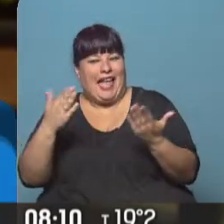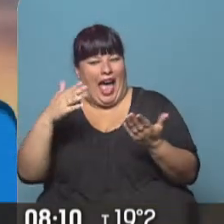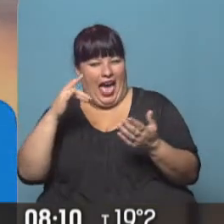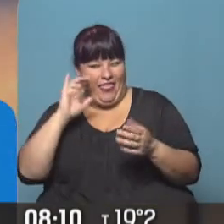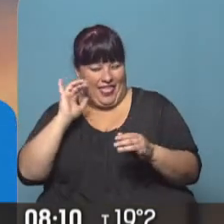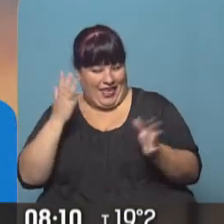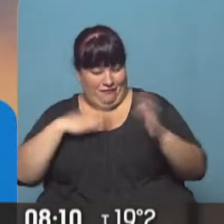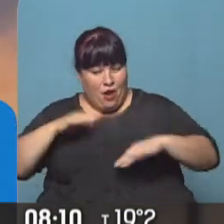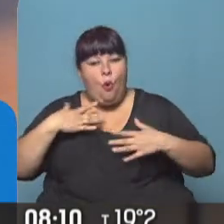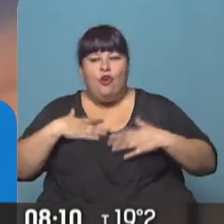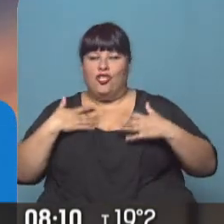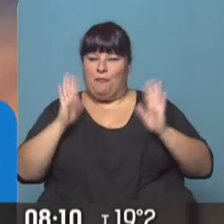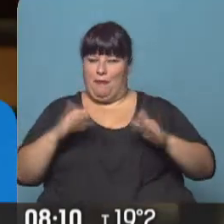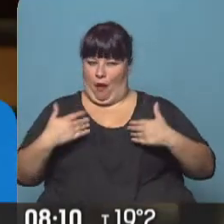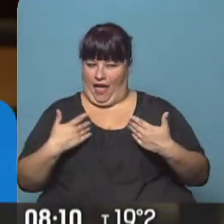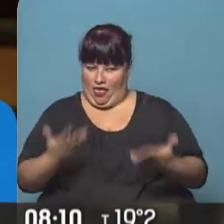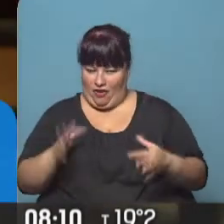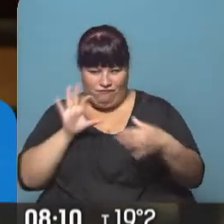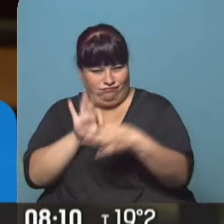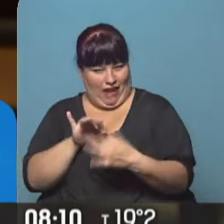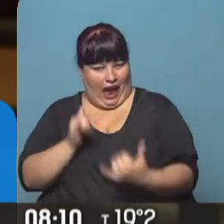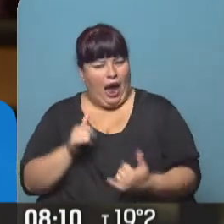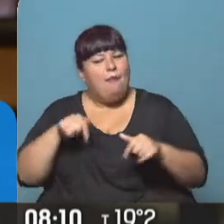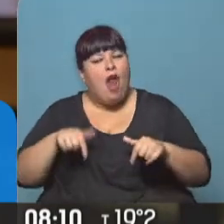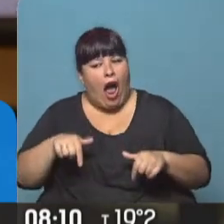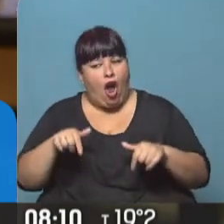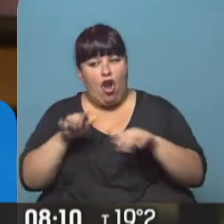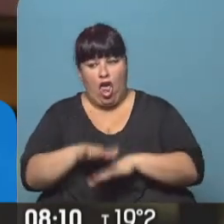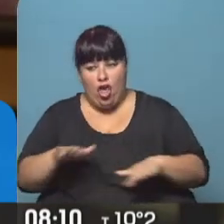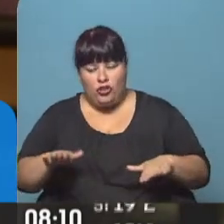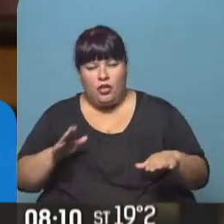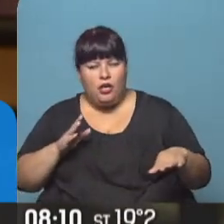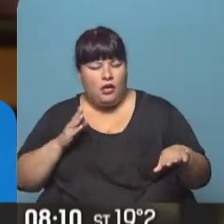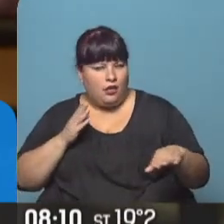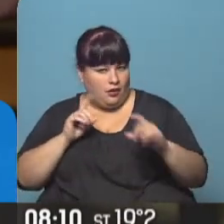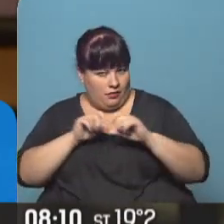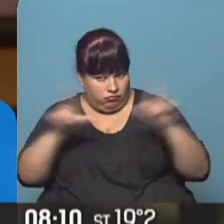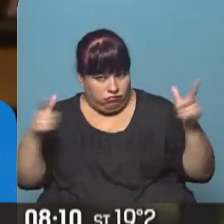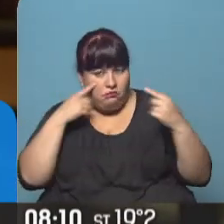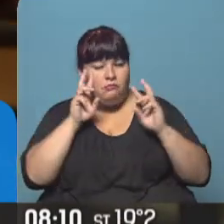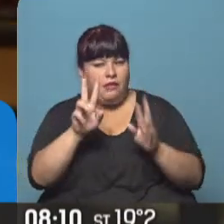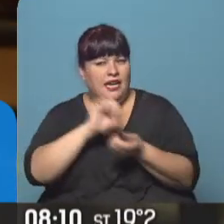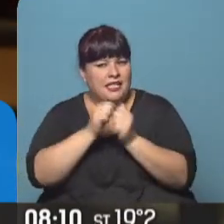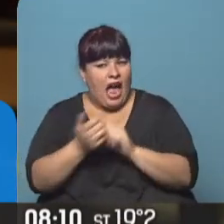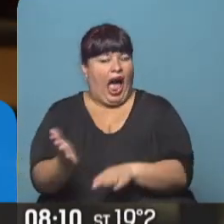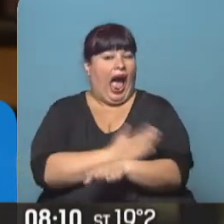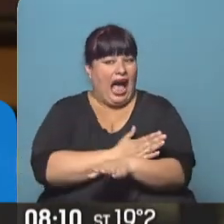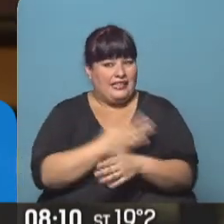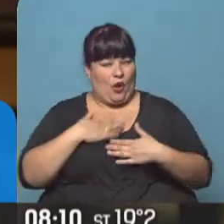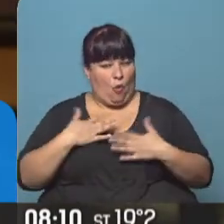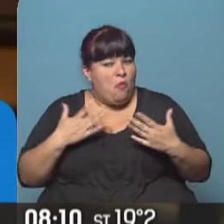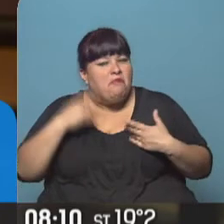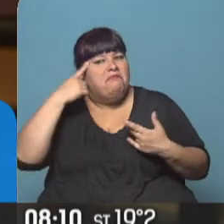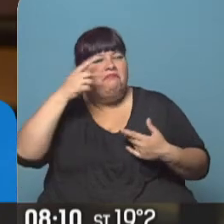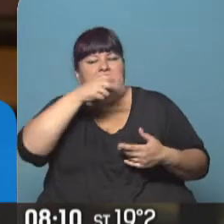menos mi cuerpo ya estaba preparado, digamos. Entonces, hoy en día, los chicos acceden a estos contenidos antes que su cuerpo y